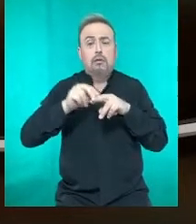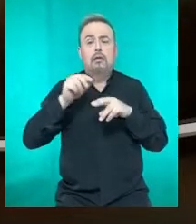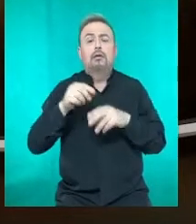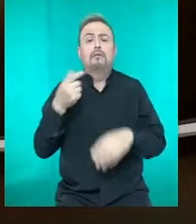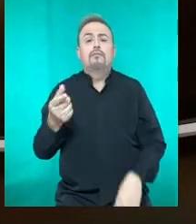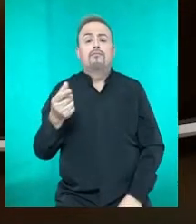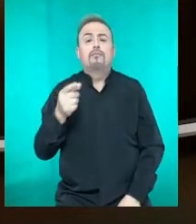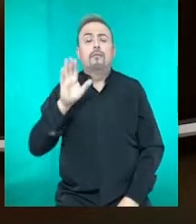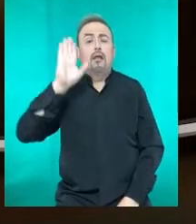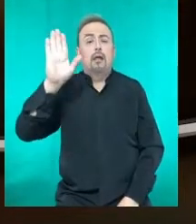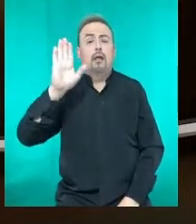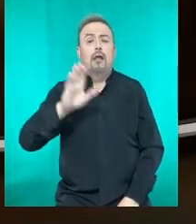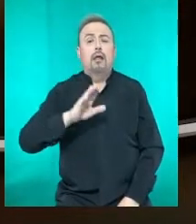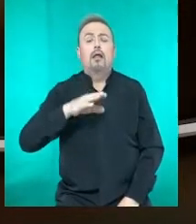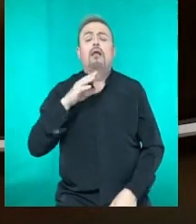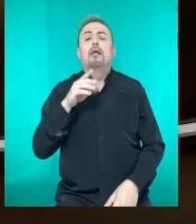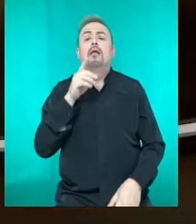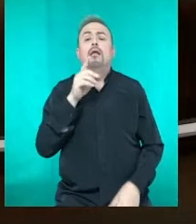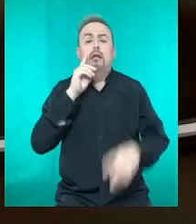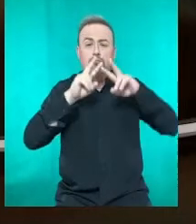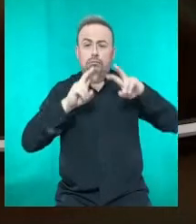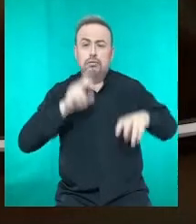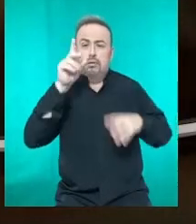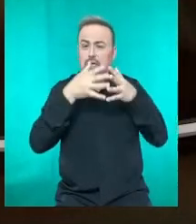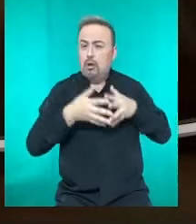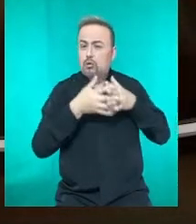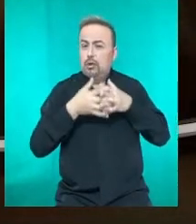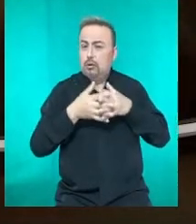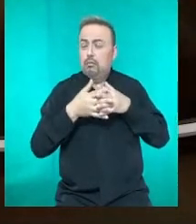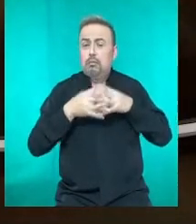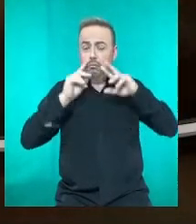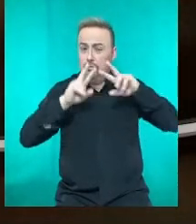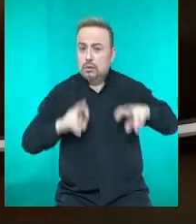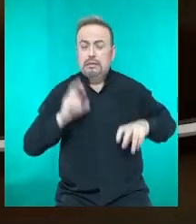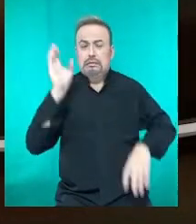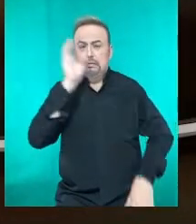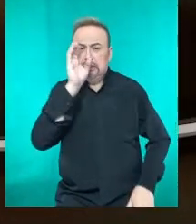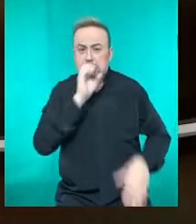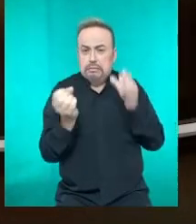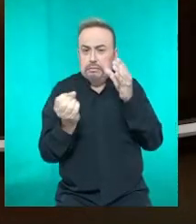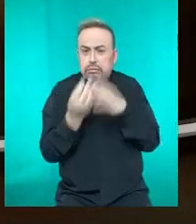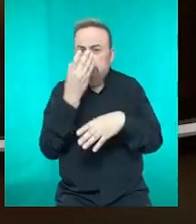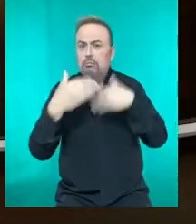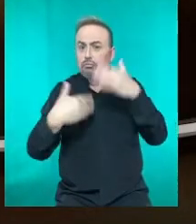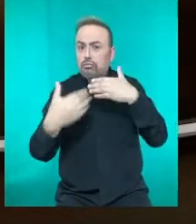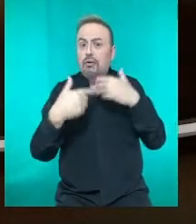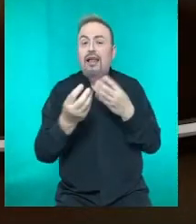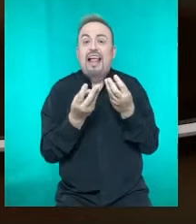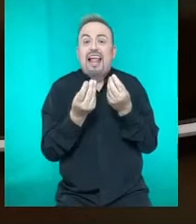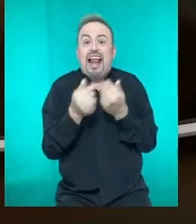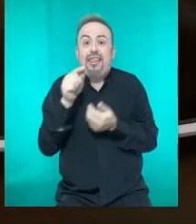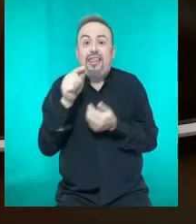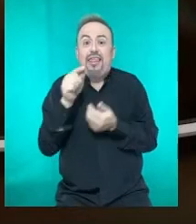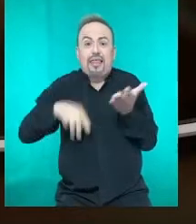de California, por investigadores de allá. Lo que busca no es innovar en la calidad del material. Por supuesto que